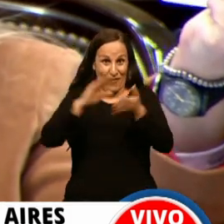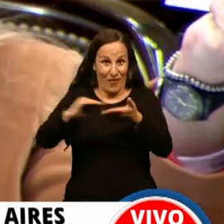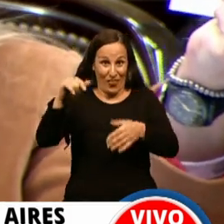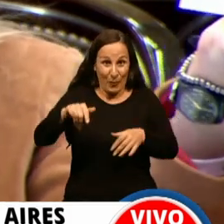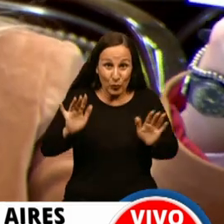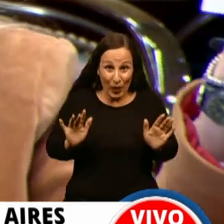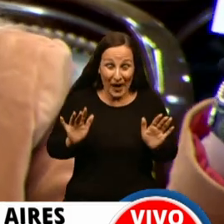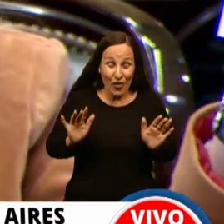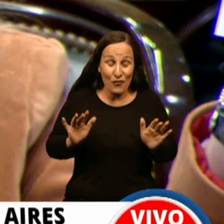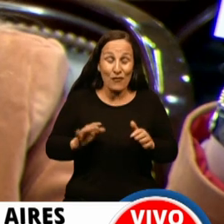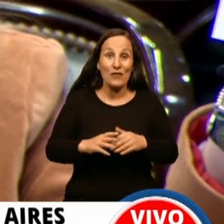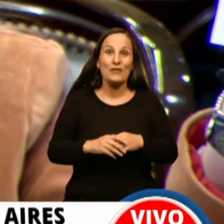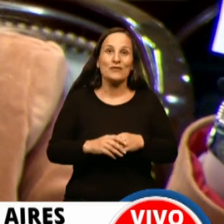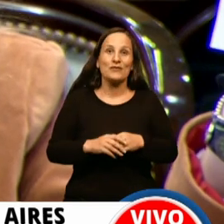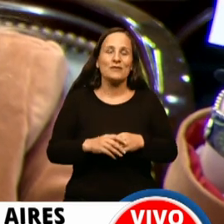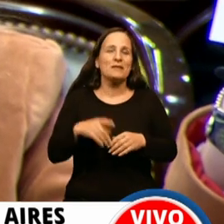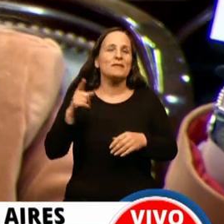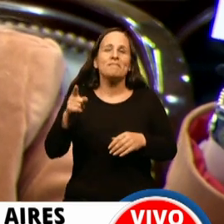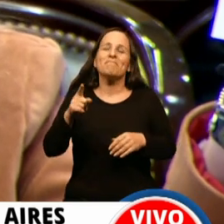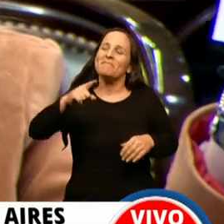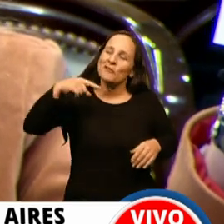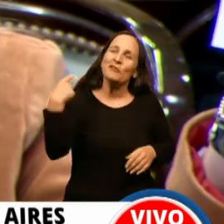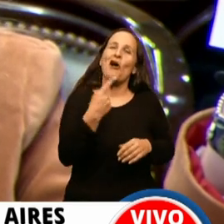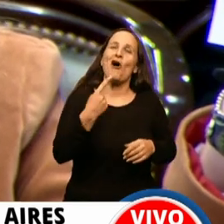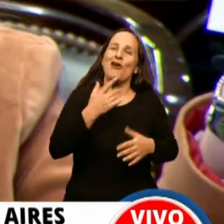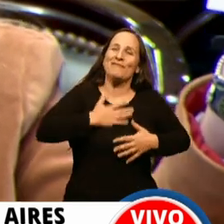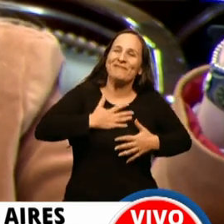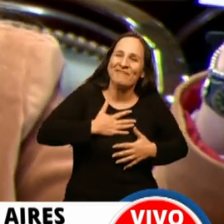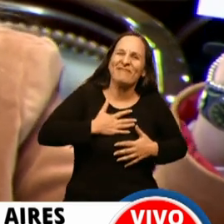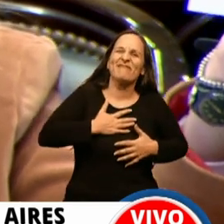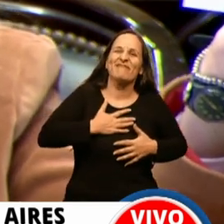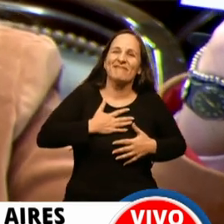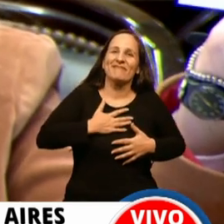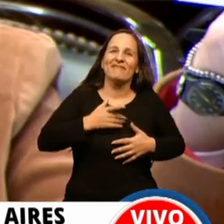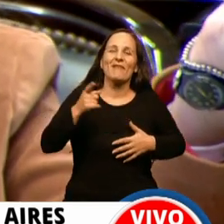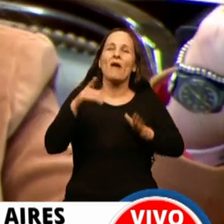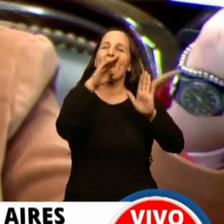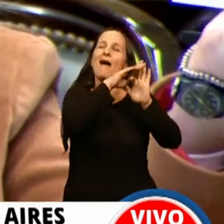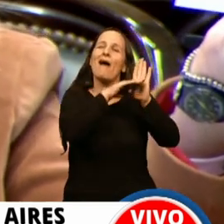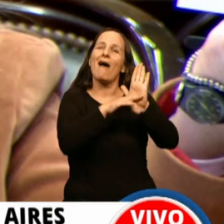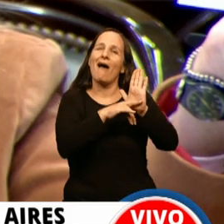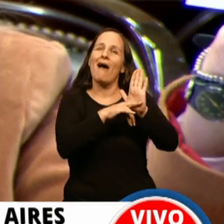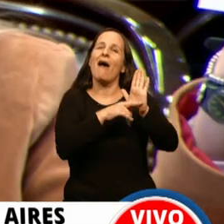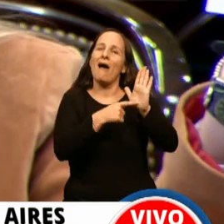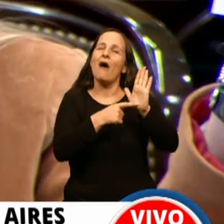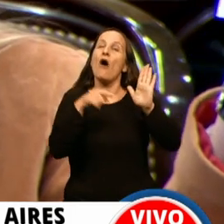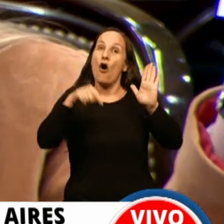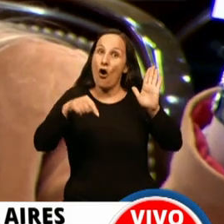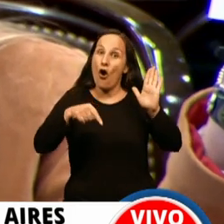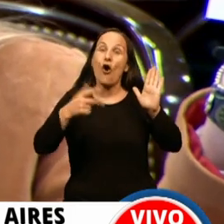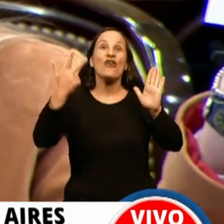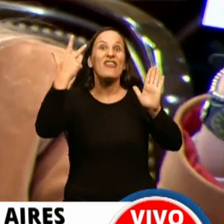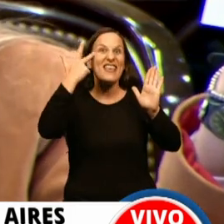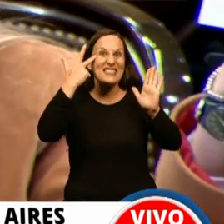y celebrándolo todos nosotros puso este programa que hace que hoy 18